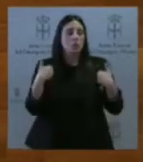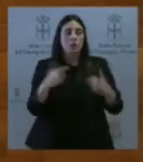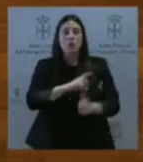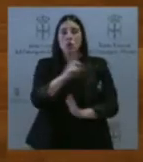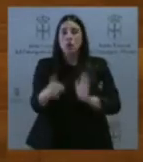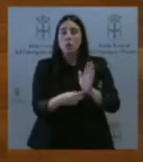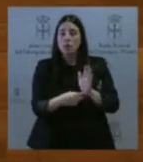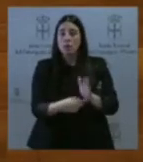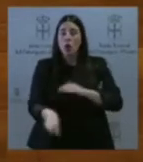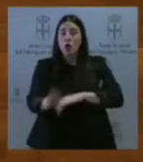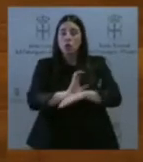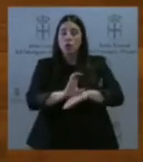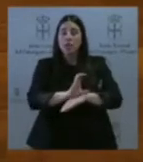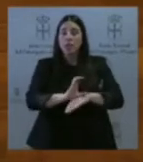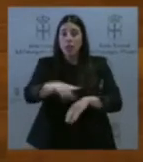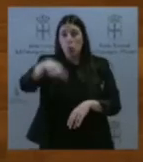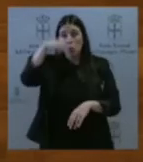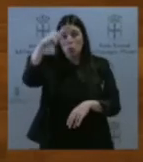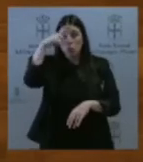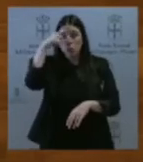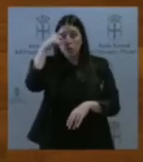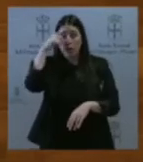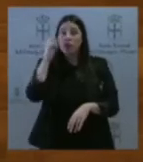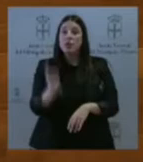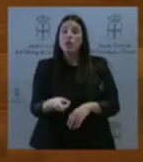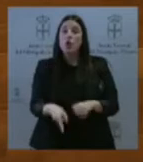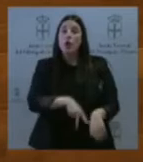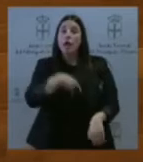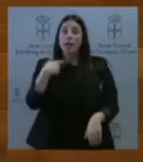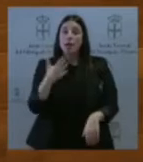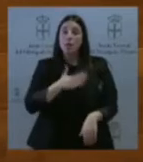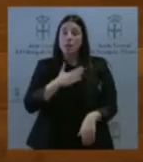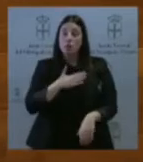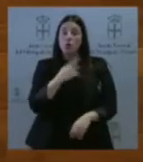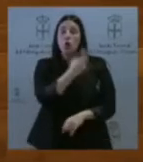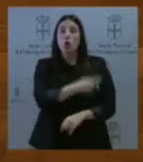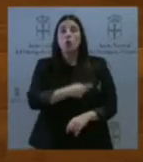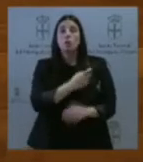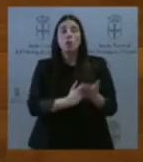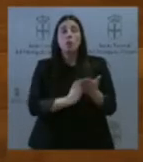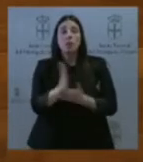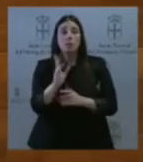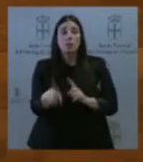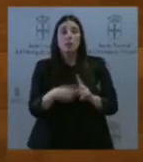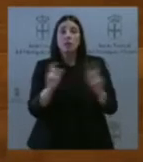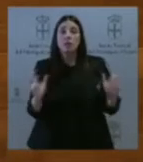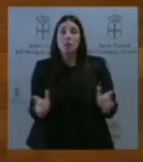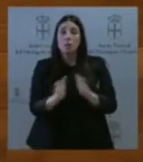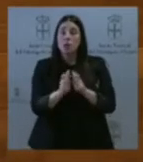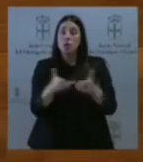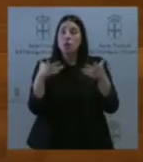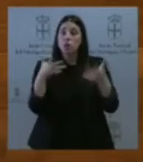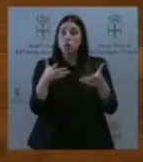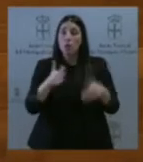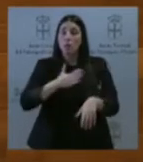Dirección Xeneral de Patrimonio, na Comisión Permanente y nel Pleno del Consello de Patrimonio Cultural de Asturias.